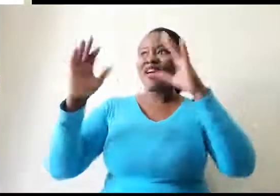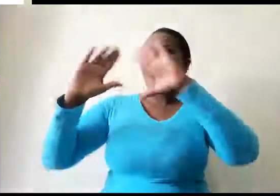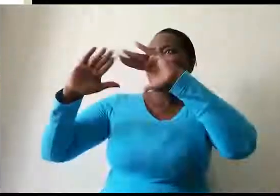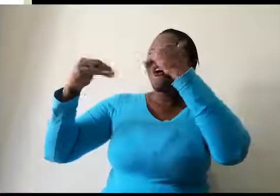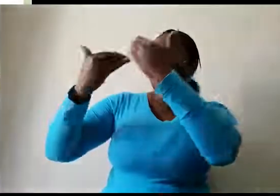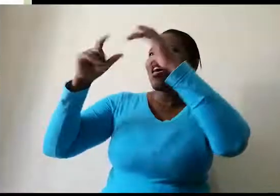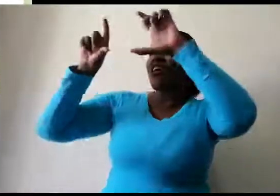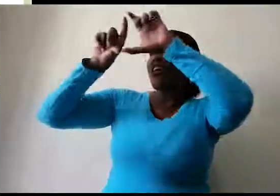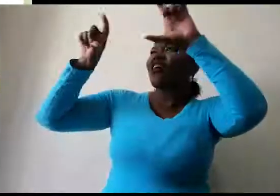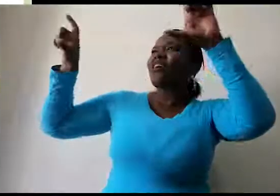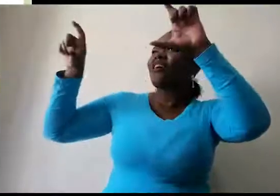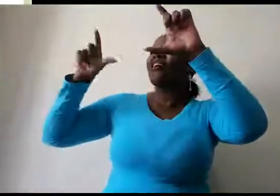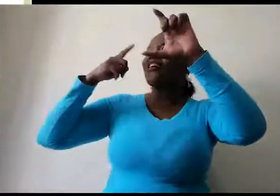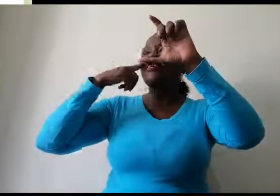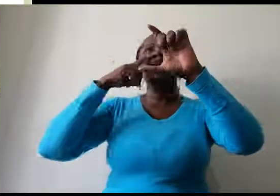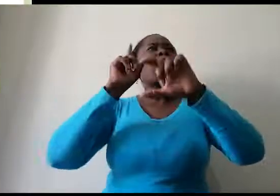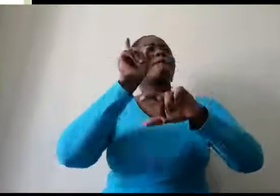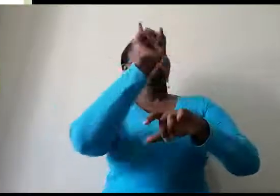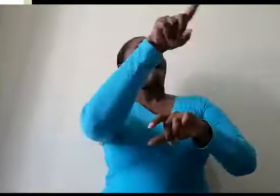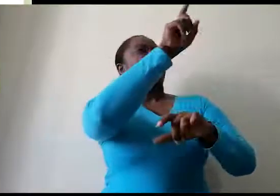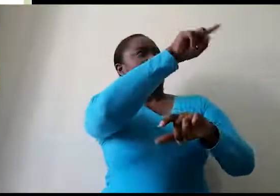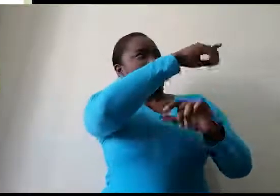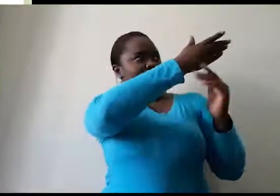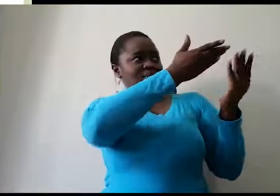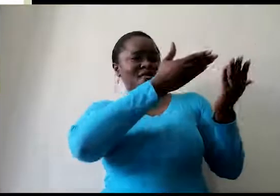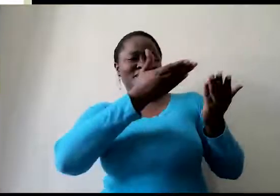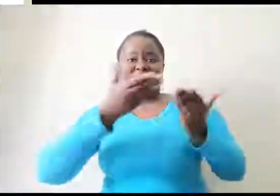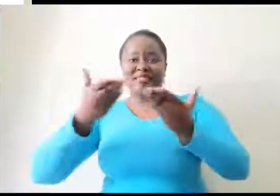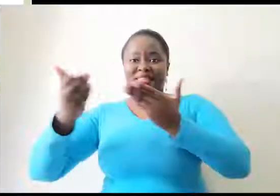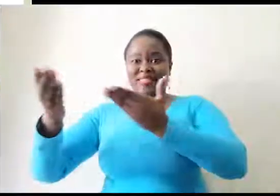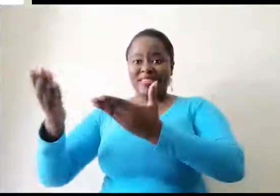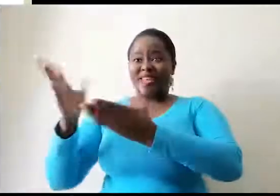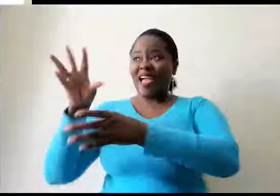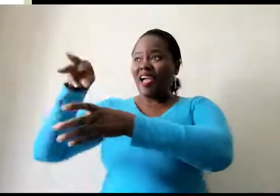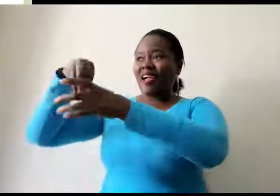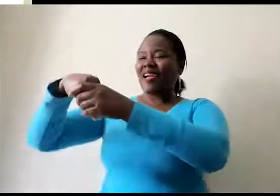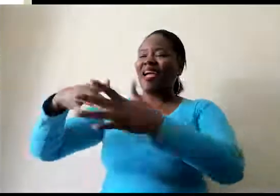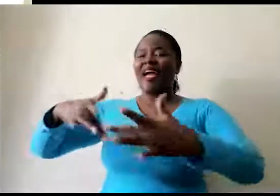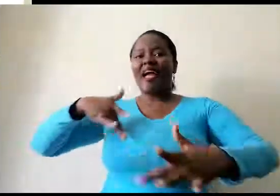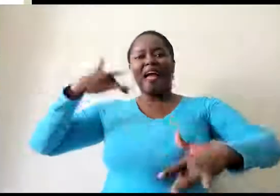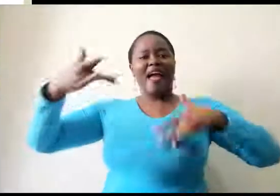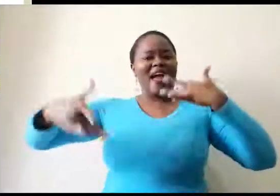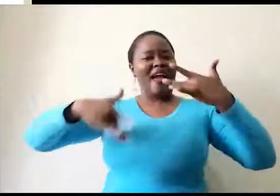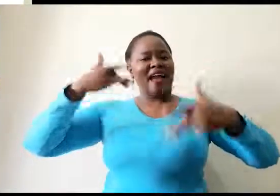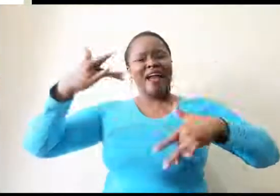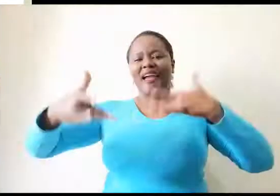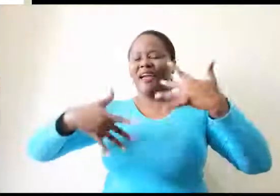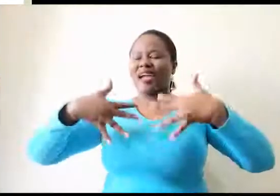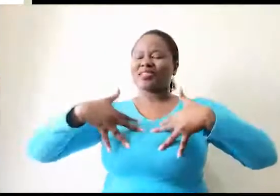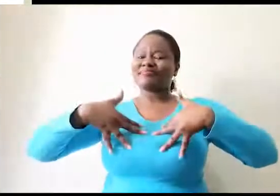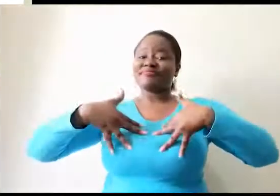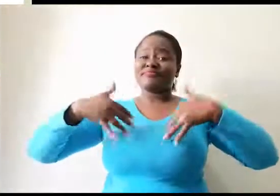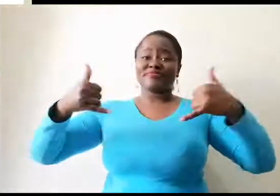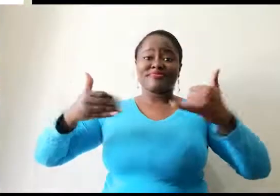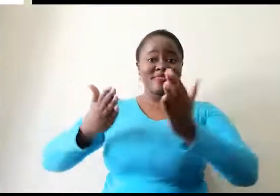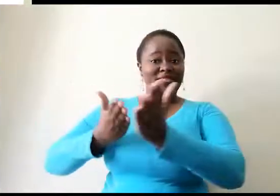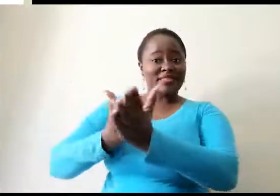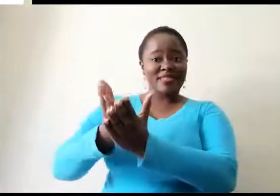en su entrada: extranjero, aquí estarás bien, el placer es el fin